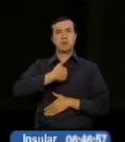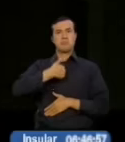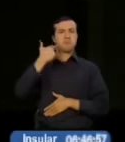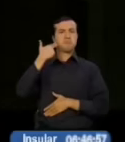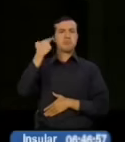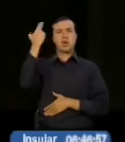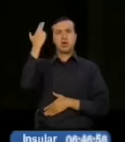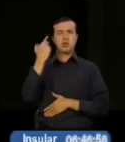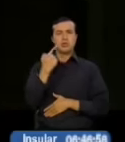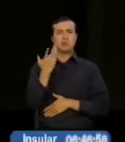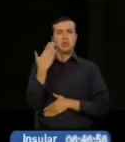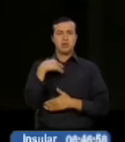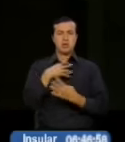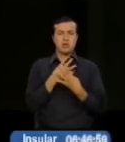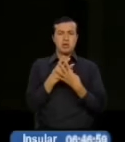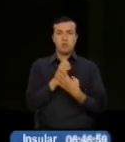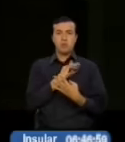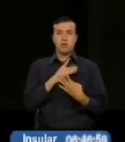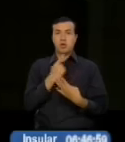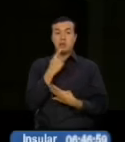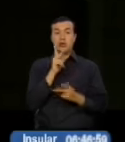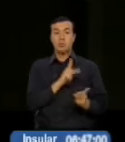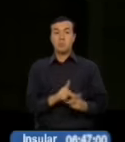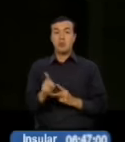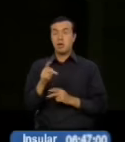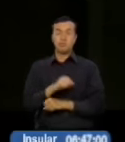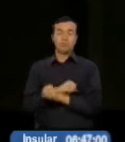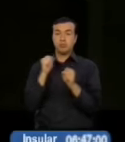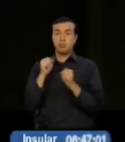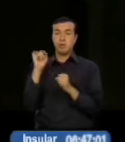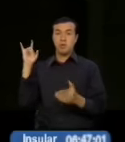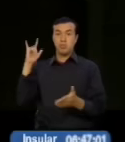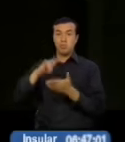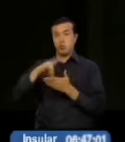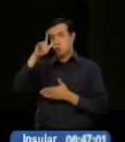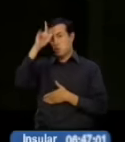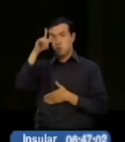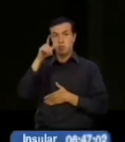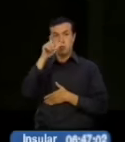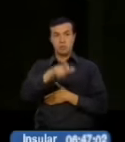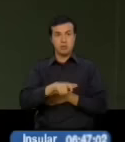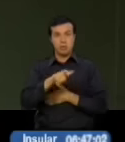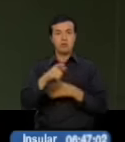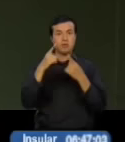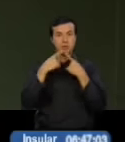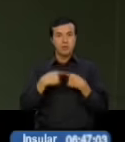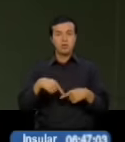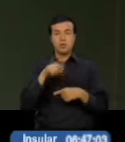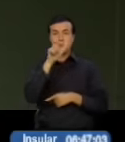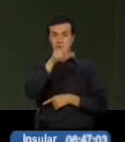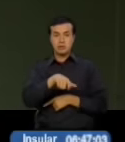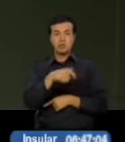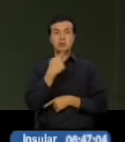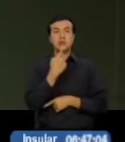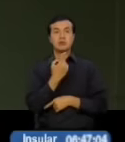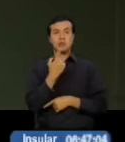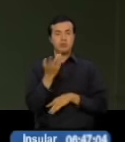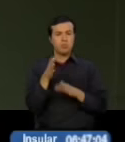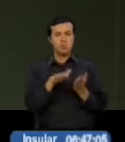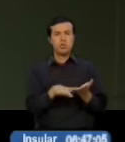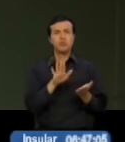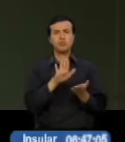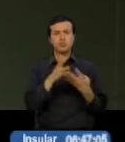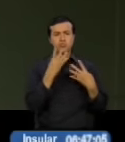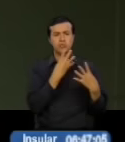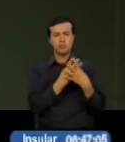ciudadano sirio que estaba detenido como sospechoso de planear un ataque con bomba en el aeropuerto de Berlín. Según la versión oficial, Haber Albark fue encontrado muerto en